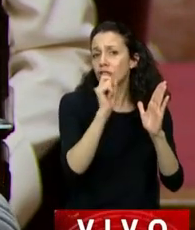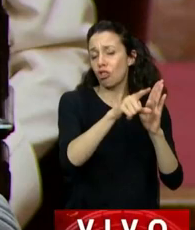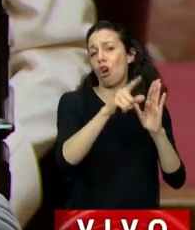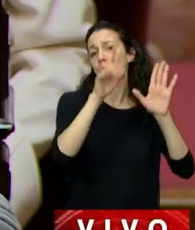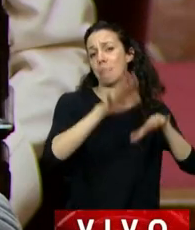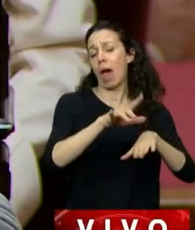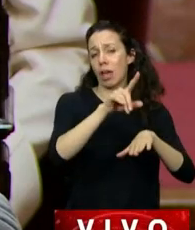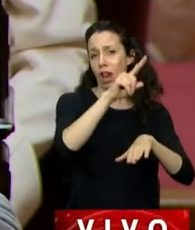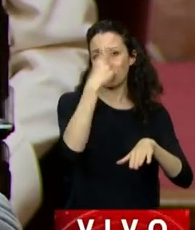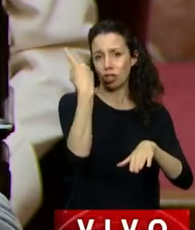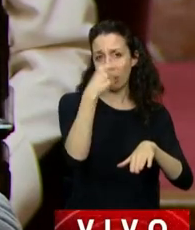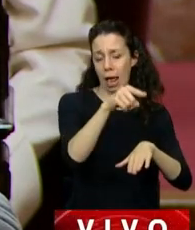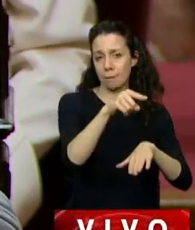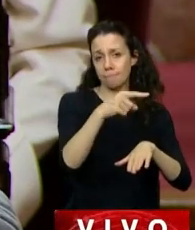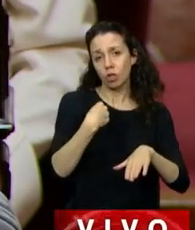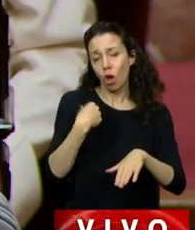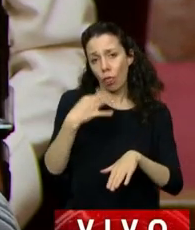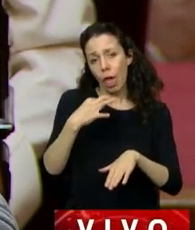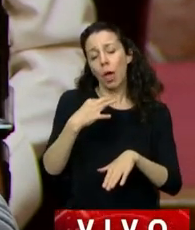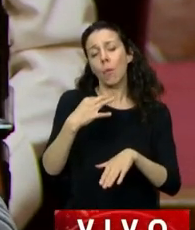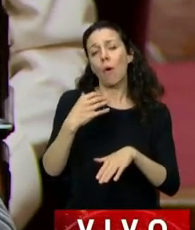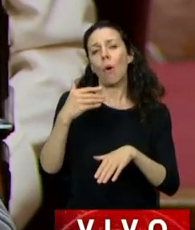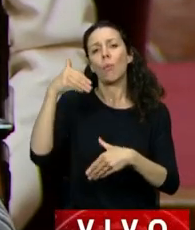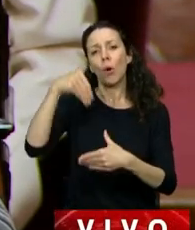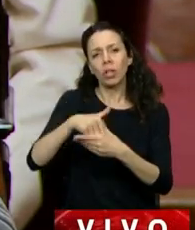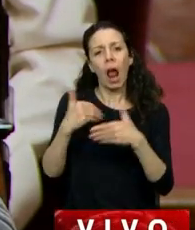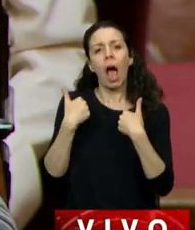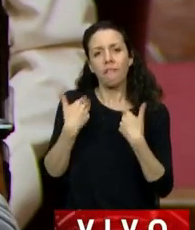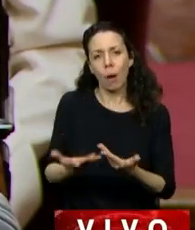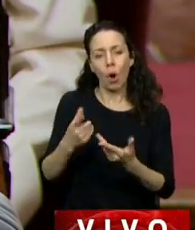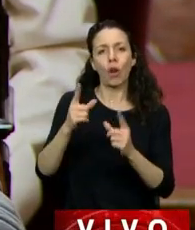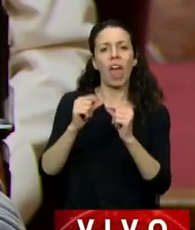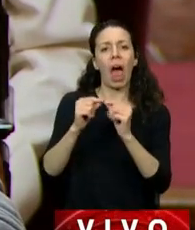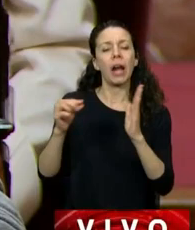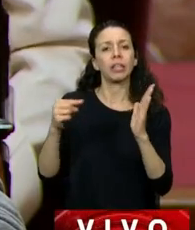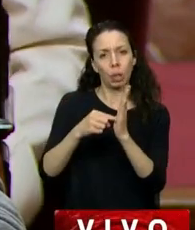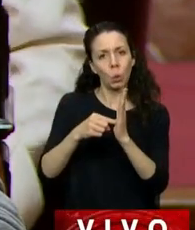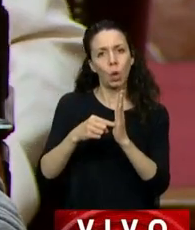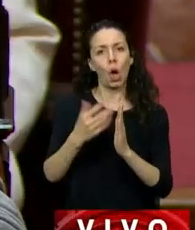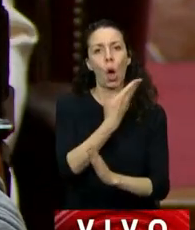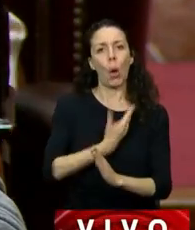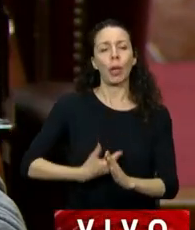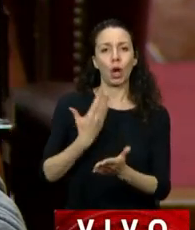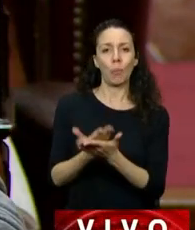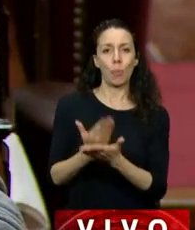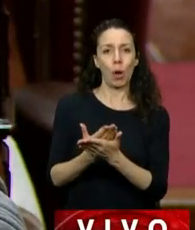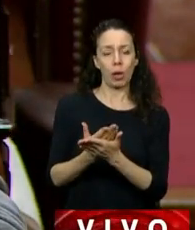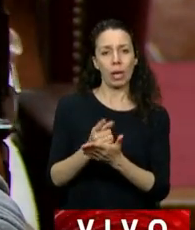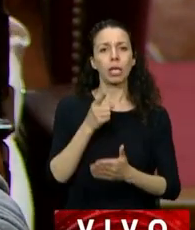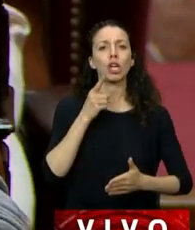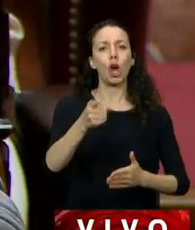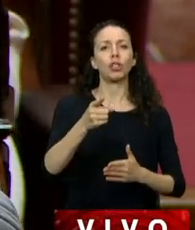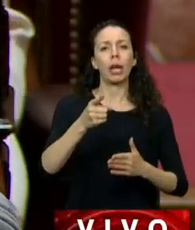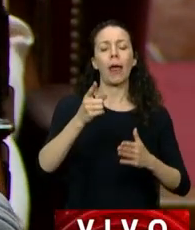nacional. Tenemos que votar a favor de este artículo, a favor de una medida que propone nuestro gobierno y en contra de una huelga obrera. No